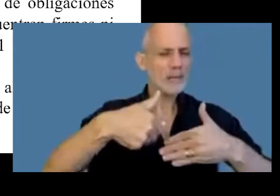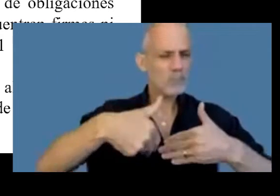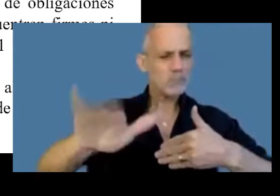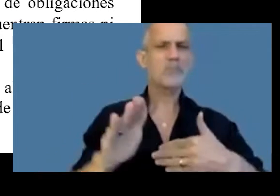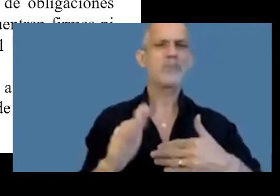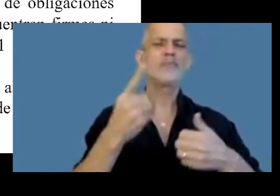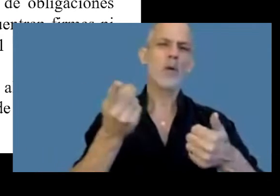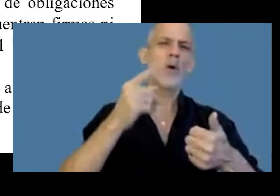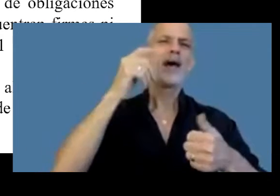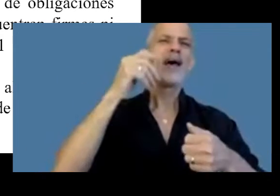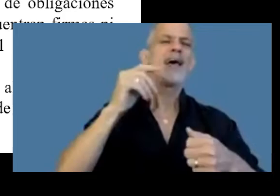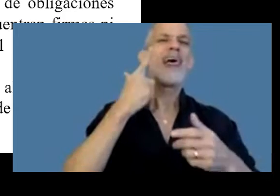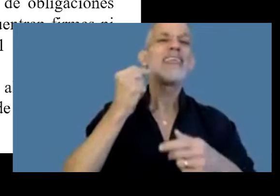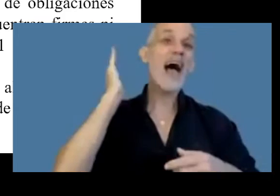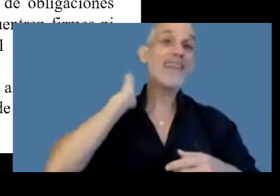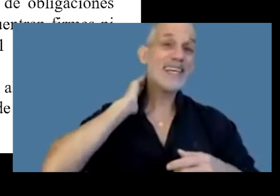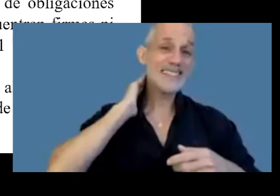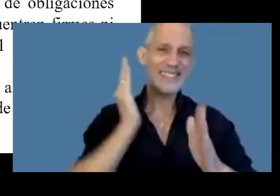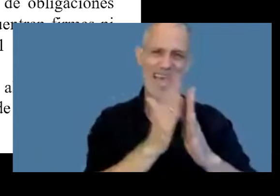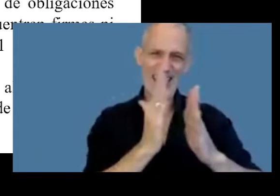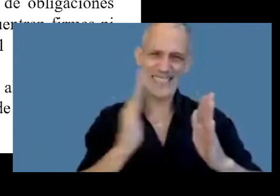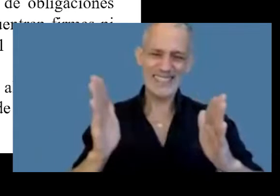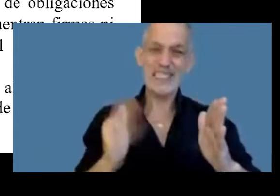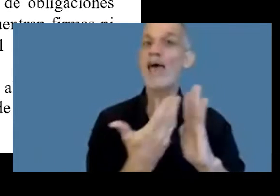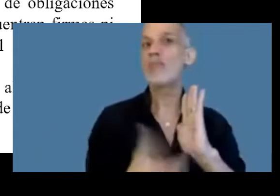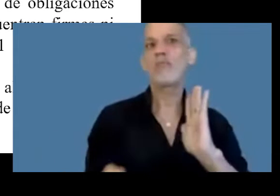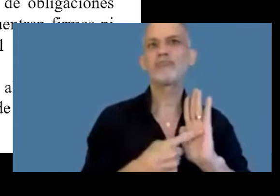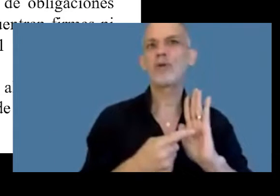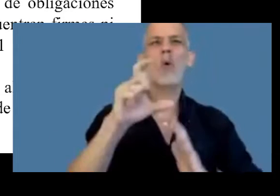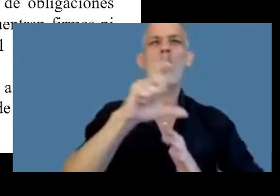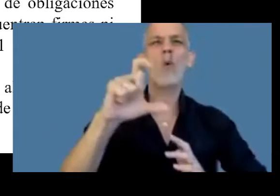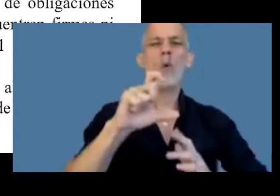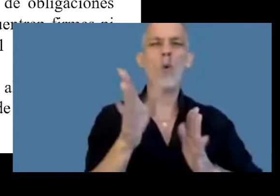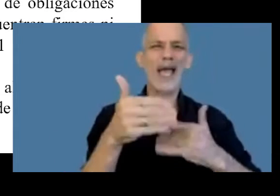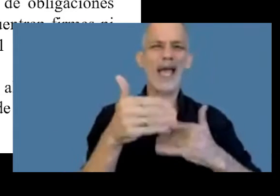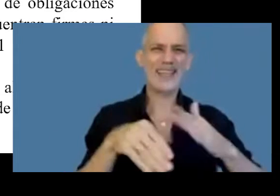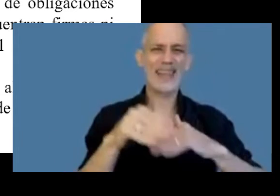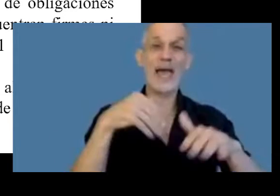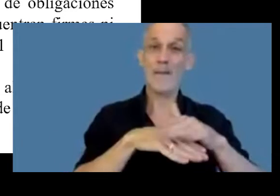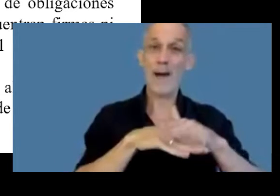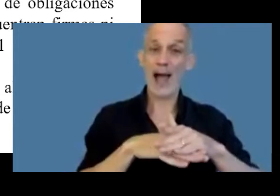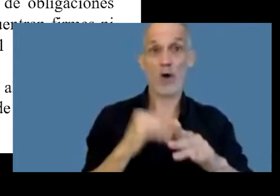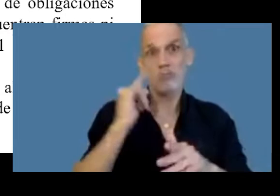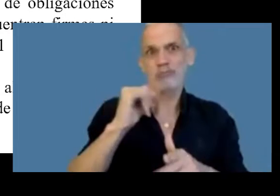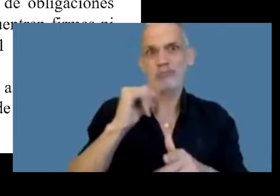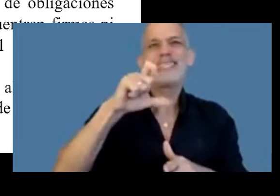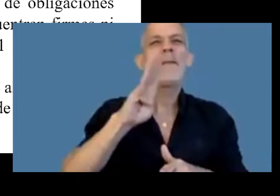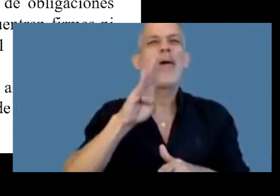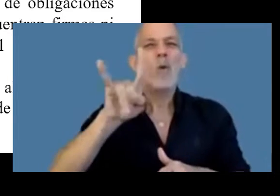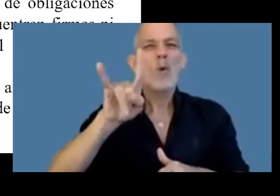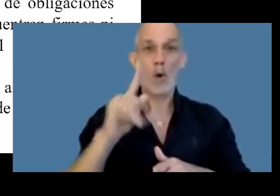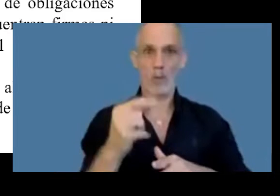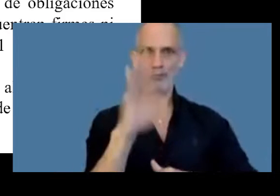día 16 a través de débito directo en cuenta bancaria que debe informar el CBU, tanto en